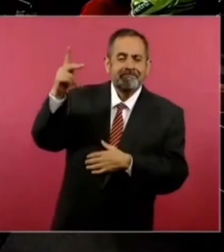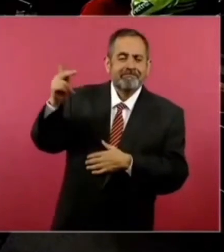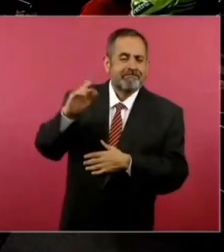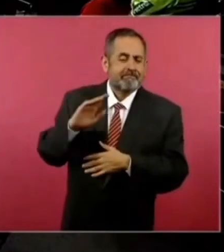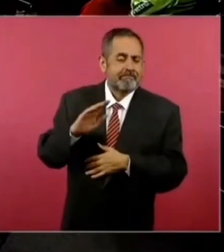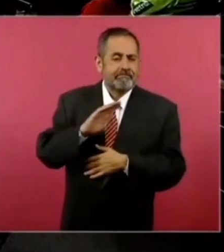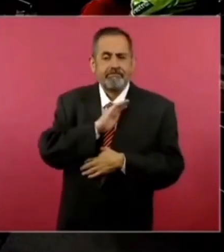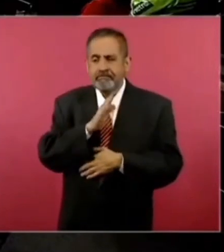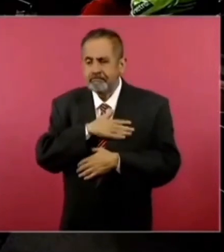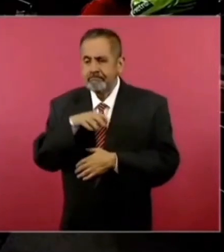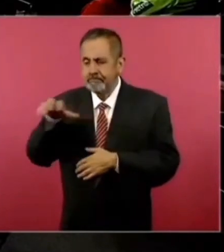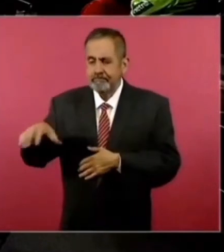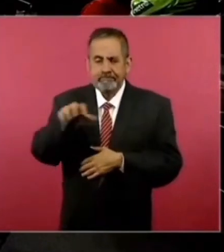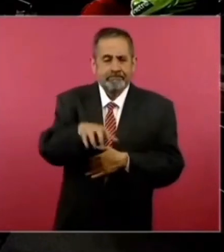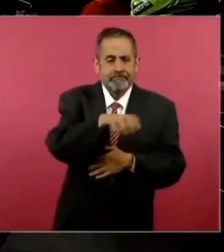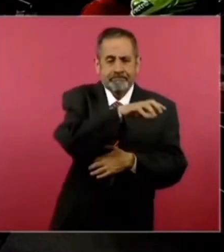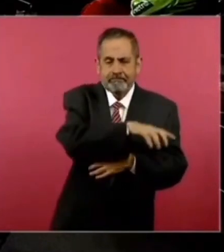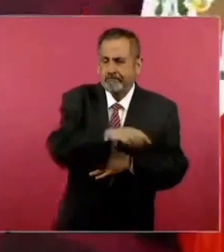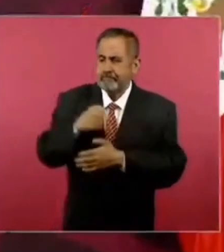causas.